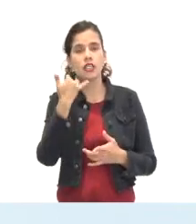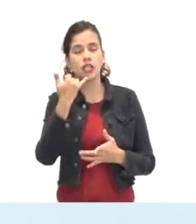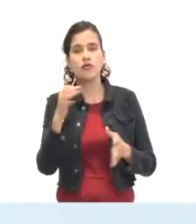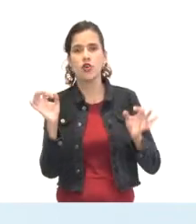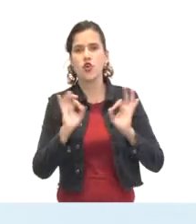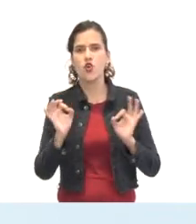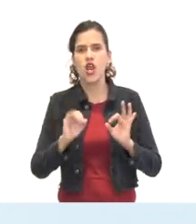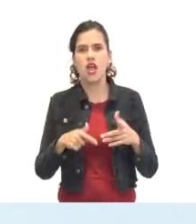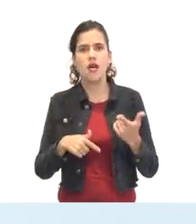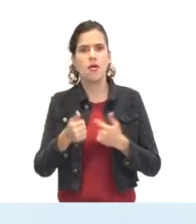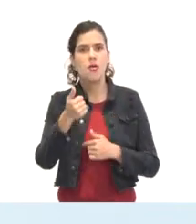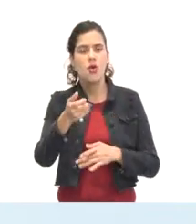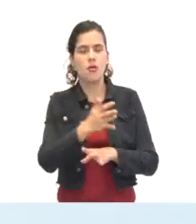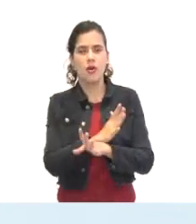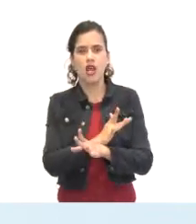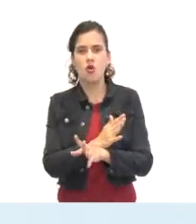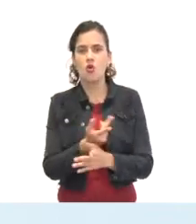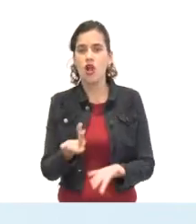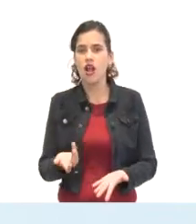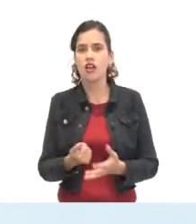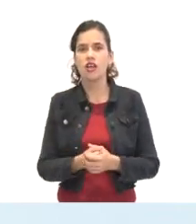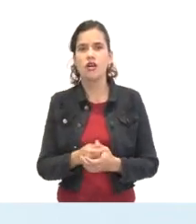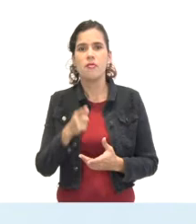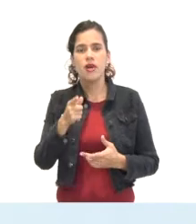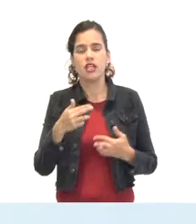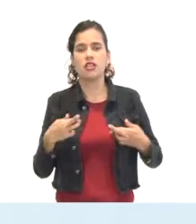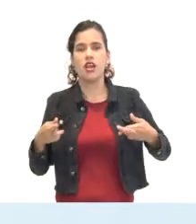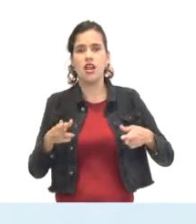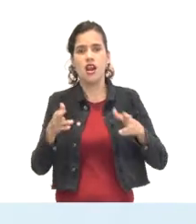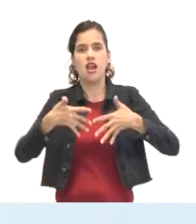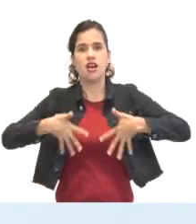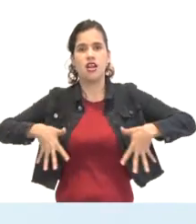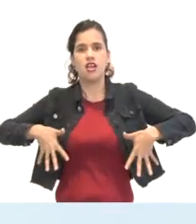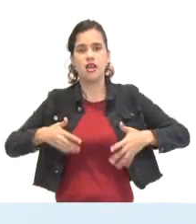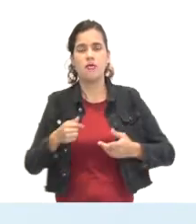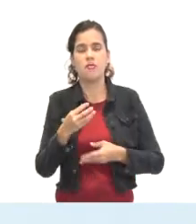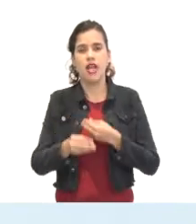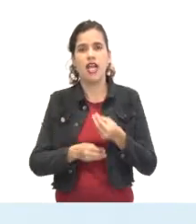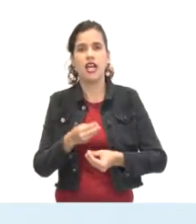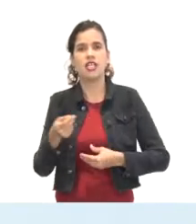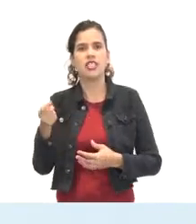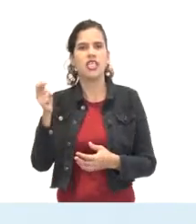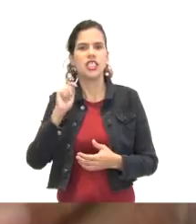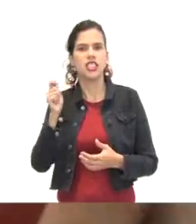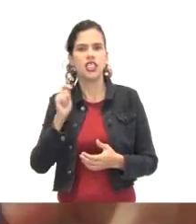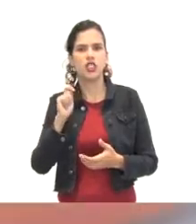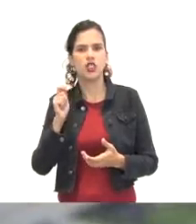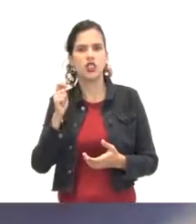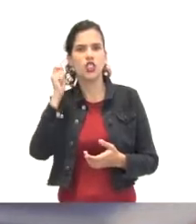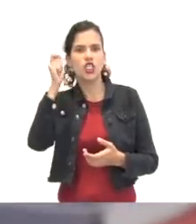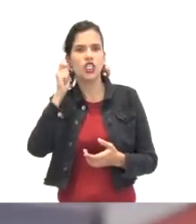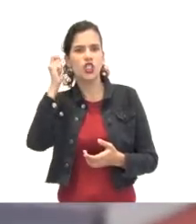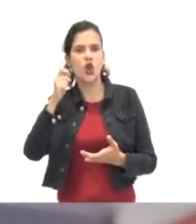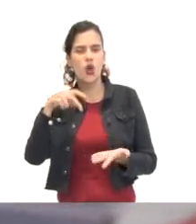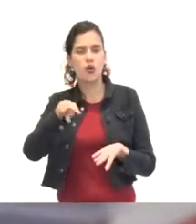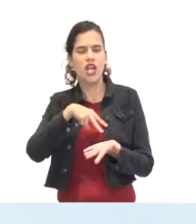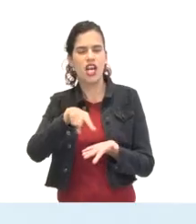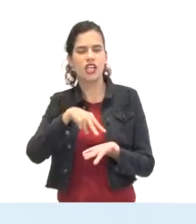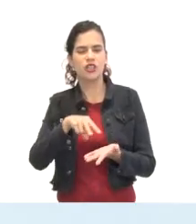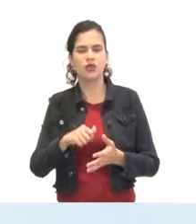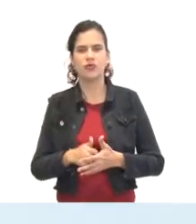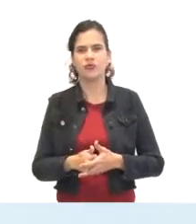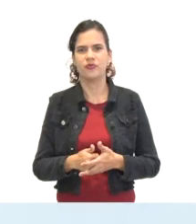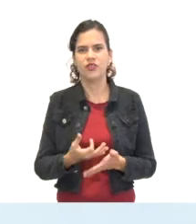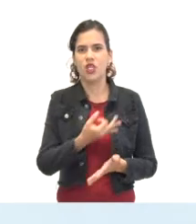no solo nos sirve para jugar, para estar en las redes, para hacer TikTok bailando. Correcto,